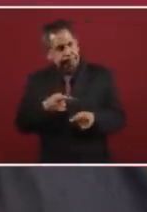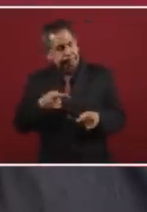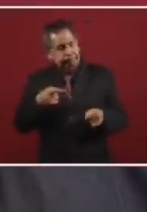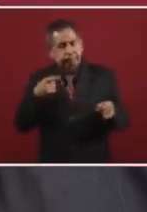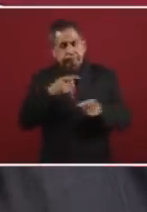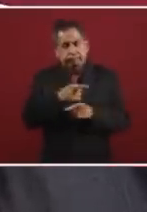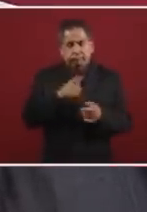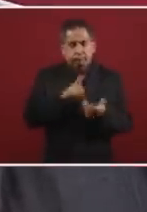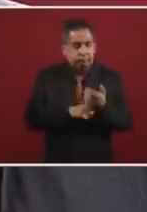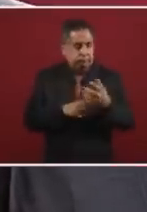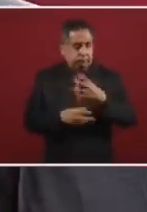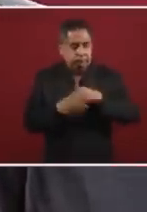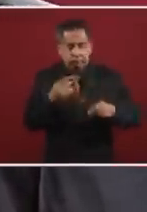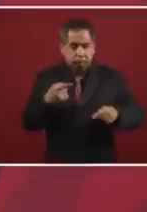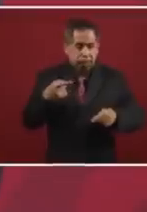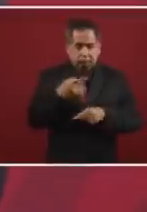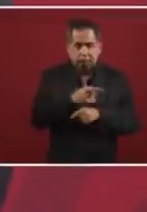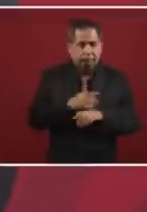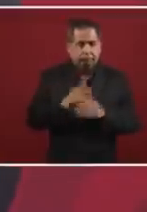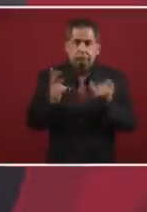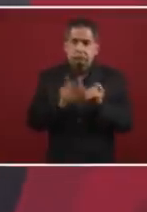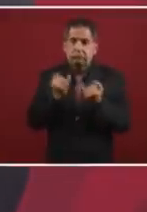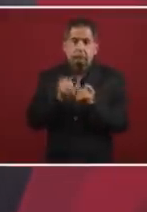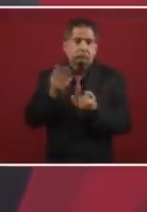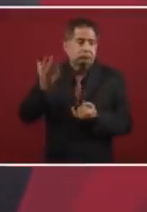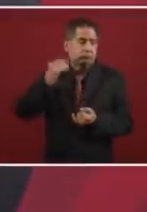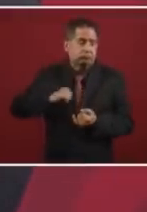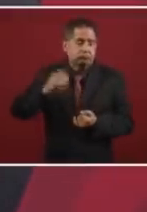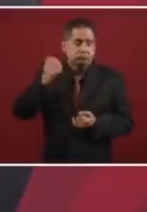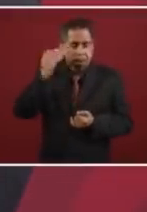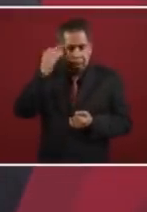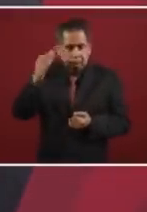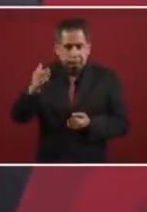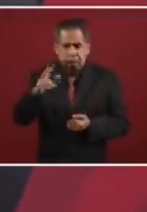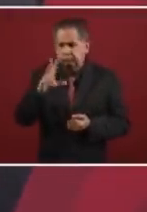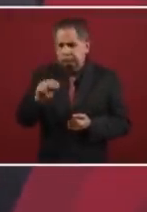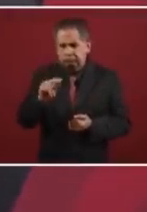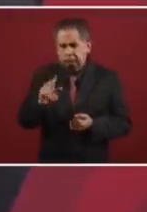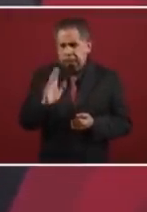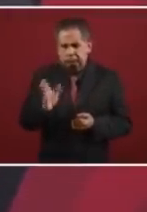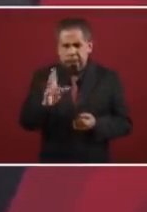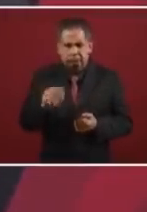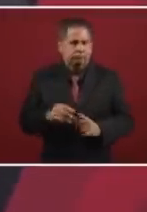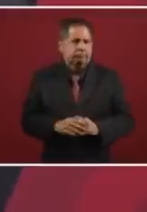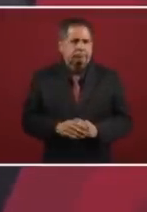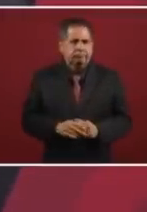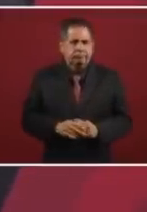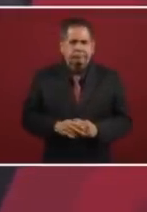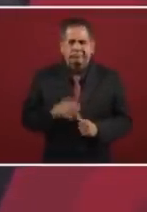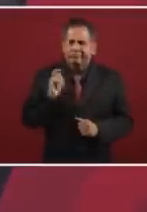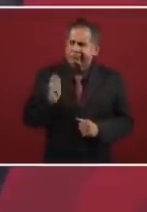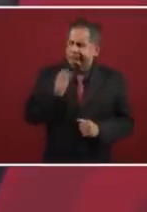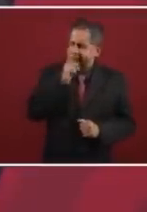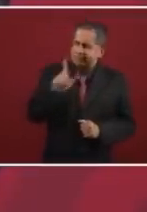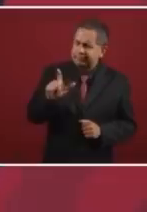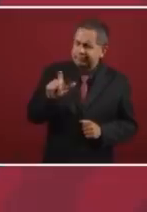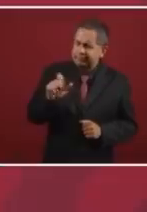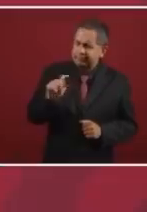y regresar a ese modelo qué es la letalidad